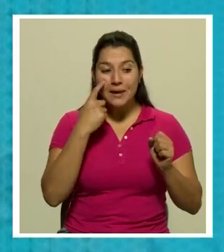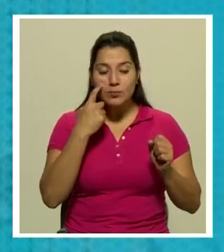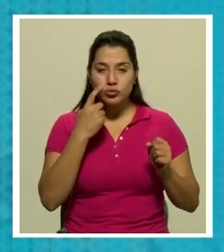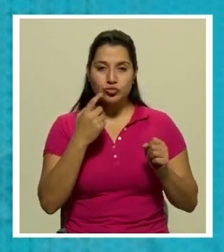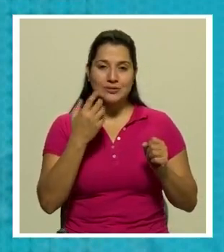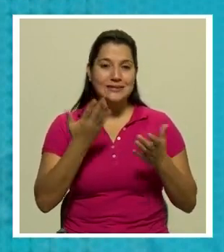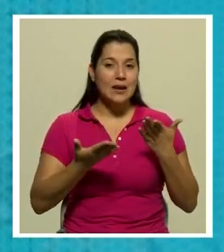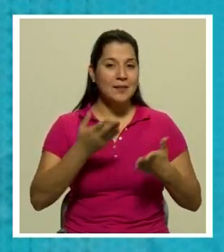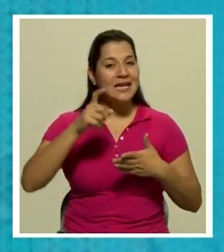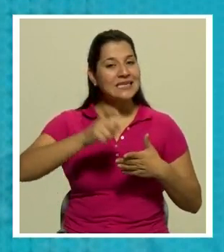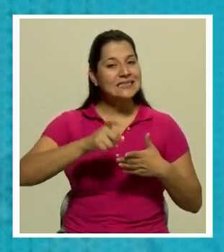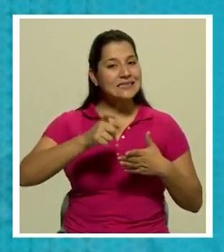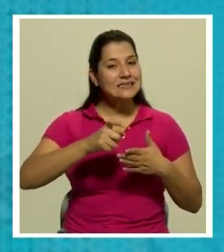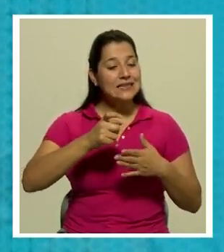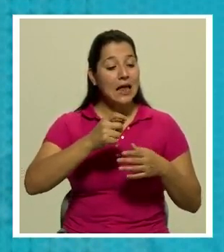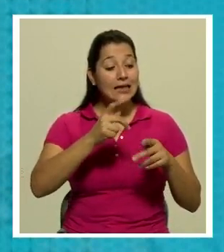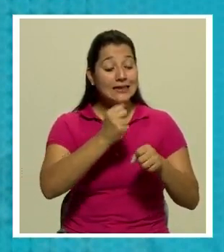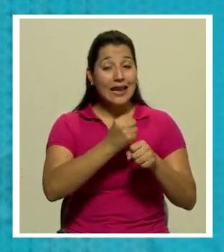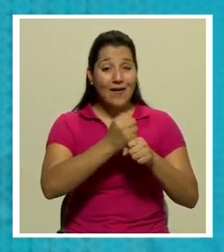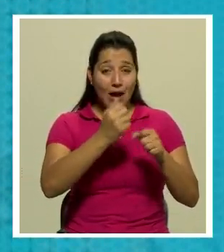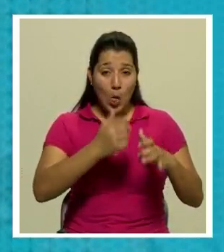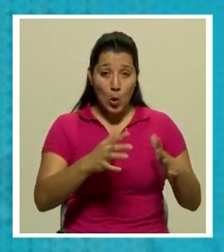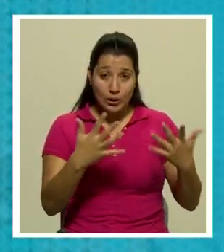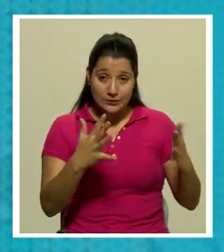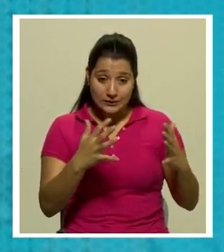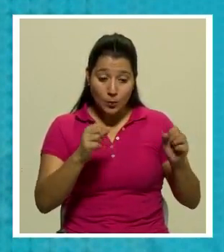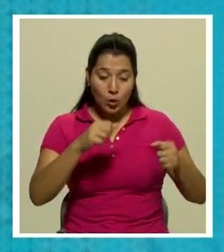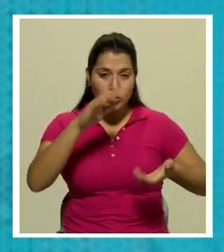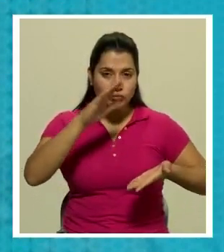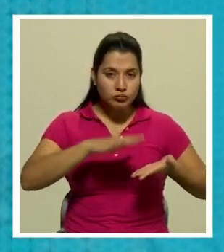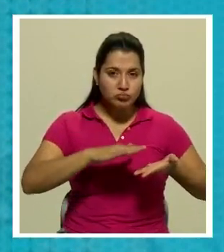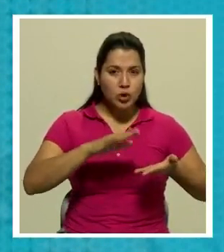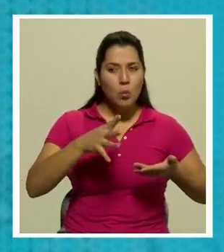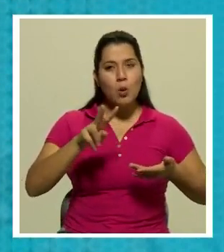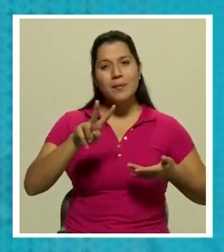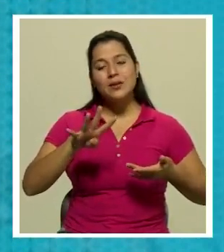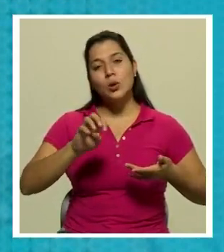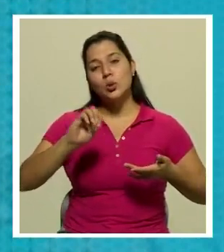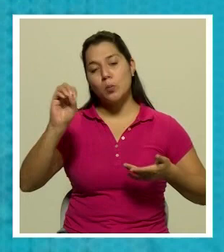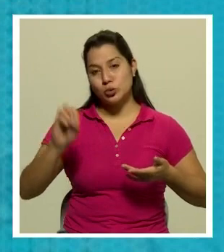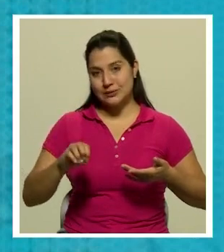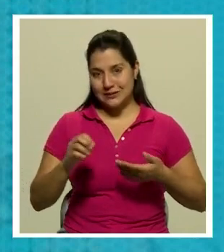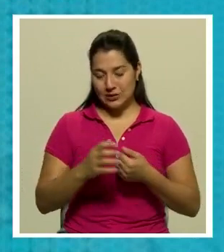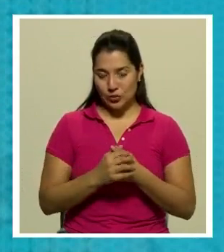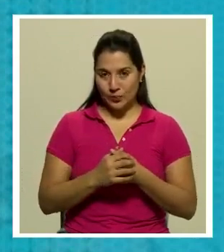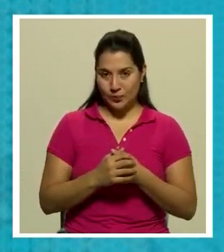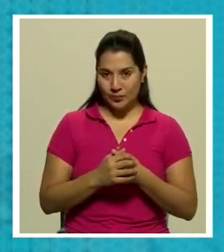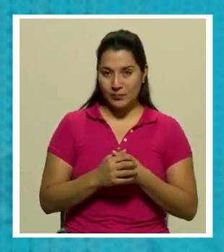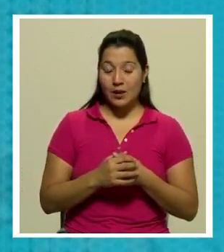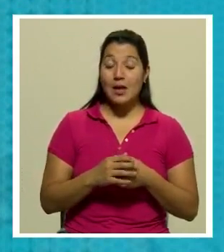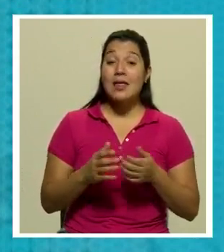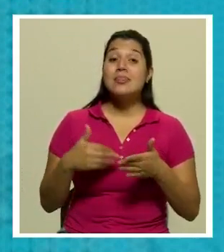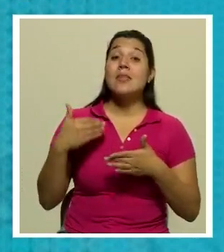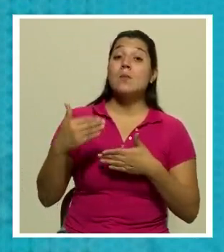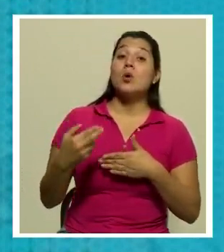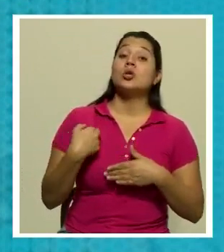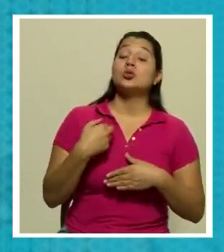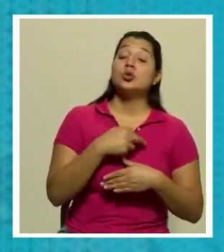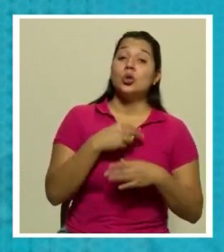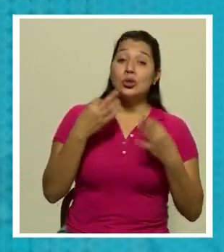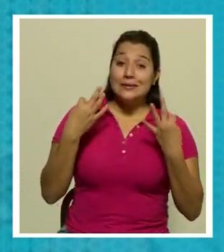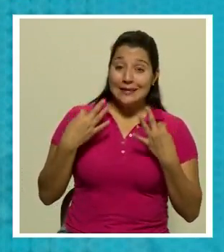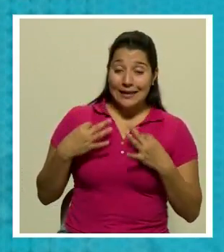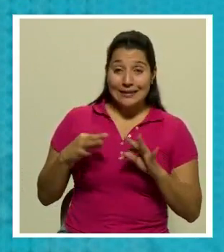que podría alcanzar el 24% de los ocupados. Luego, tratamos